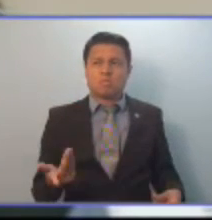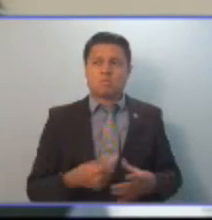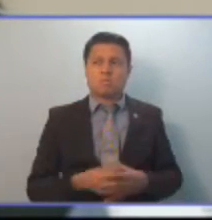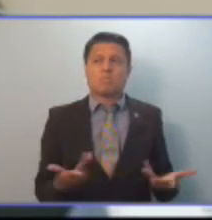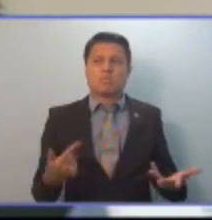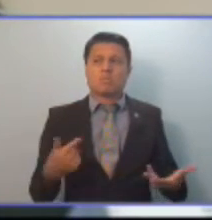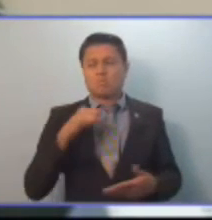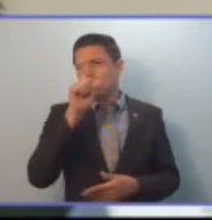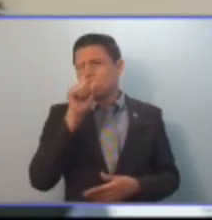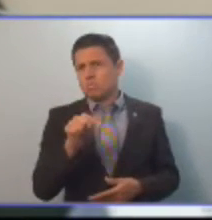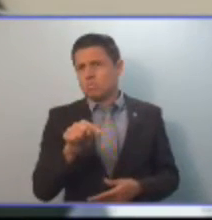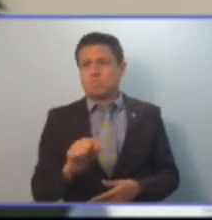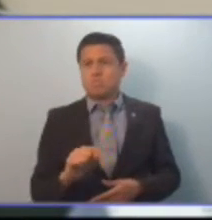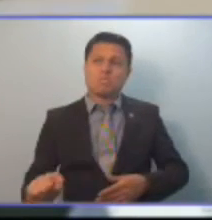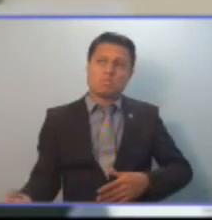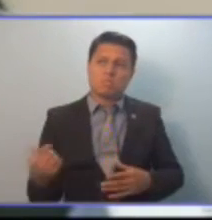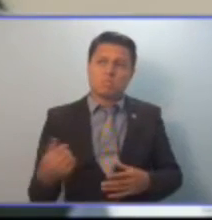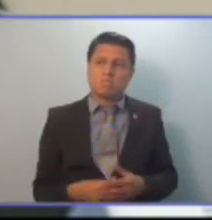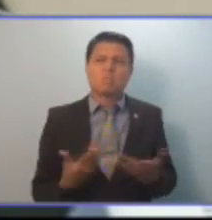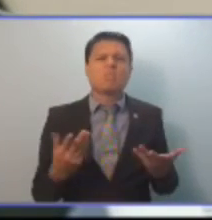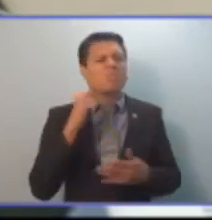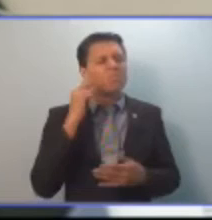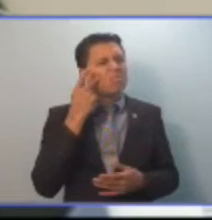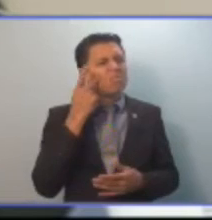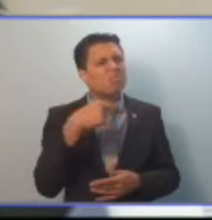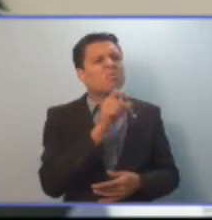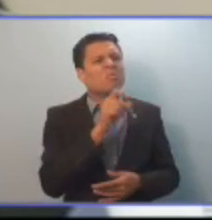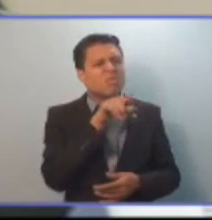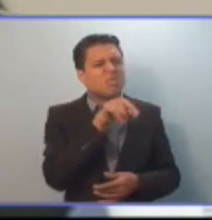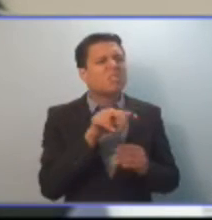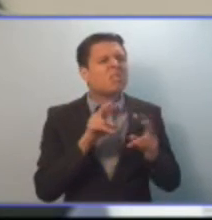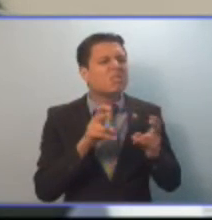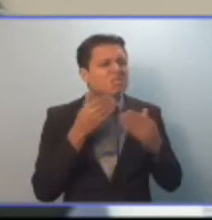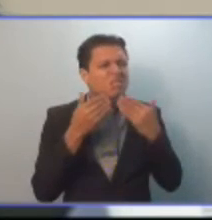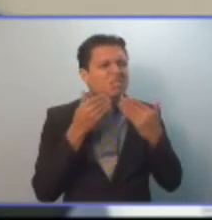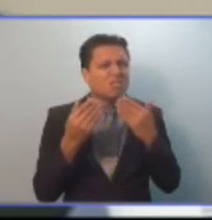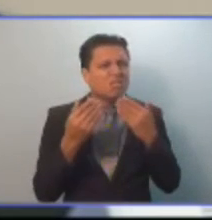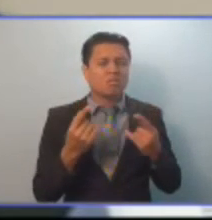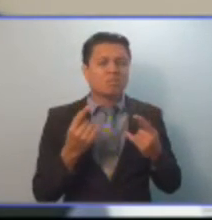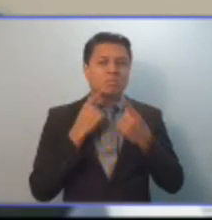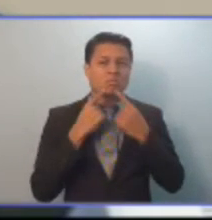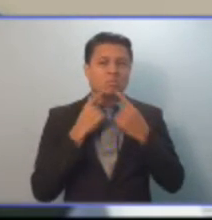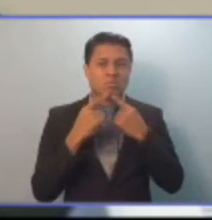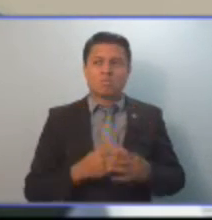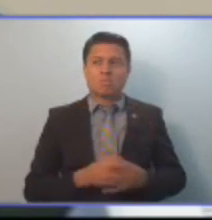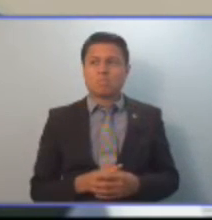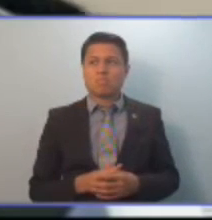Entonces le preguntan a qué se refería cuando dio esa entrevista en Enfoques.